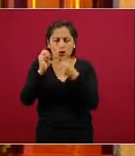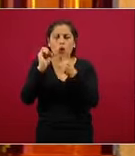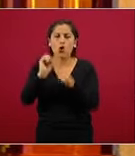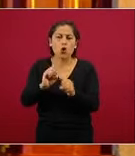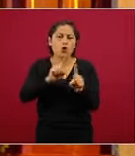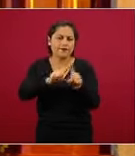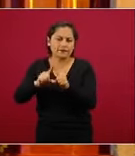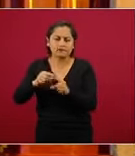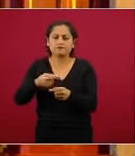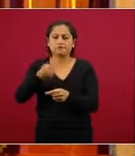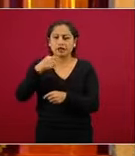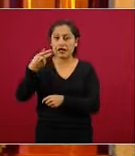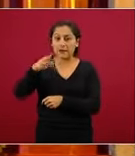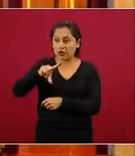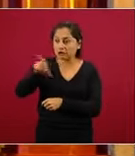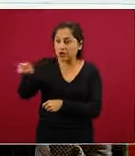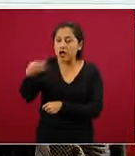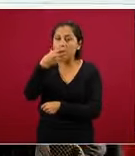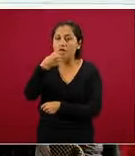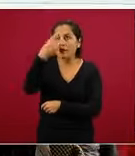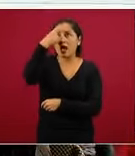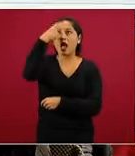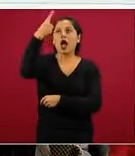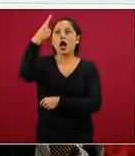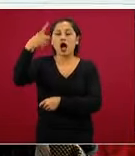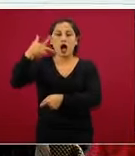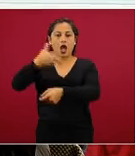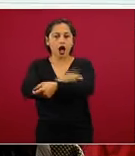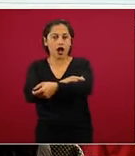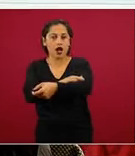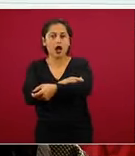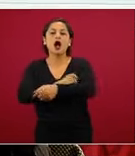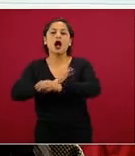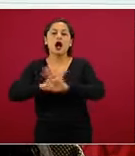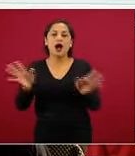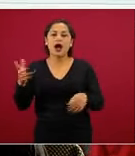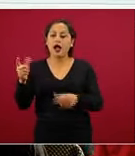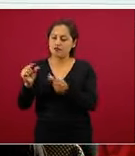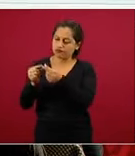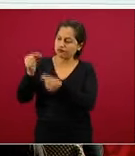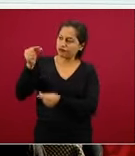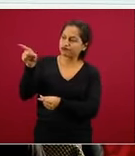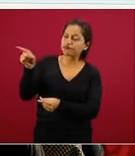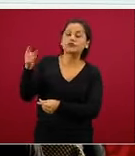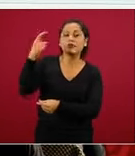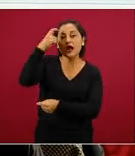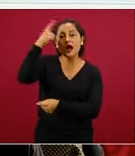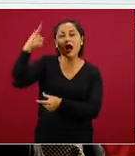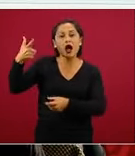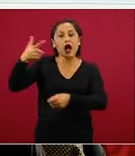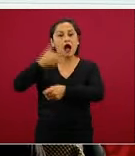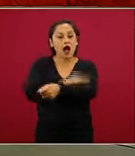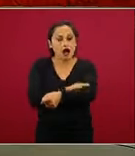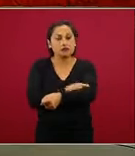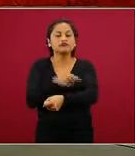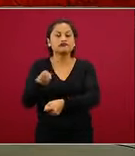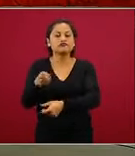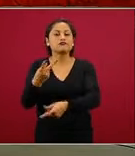1844 lo introducimos con una jeringa a la vena, y a partir de ese momento empezó la gran epidemia de opiomanía